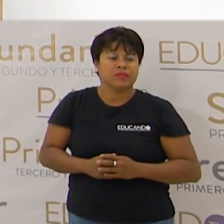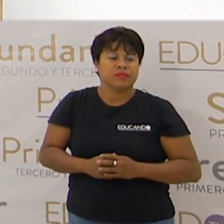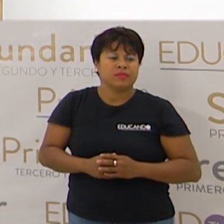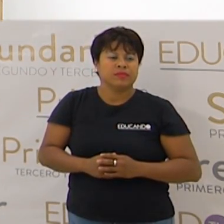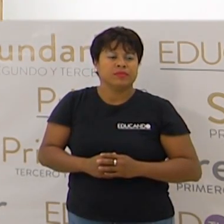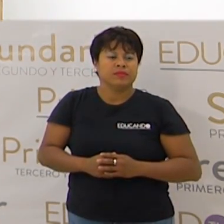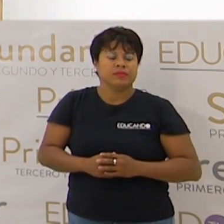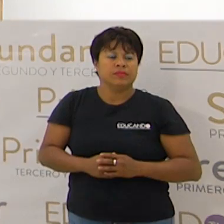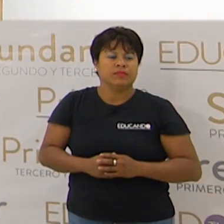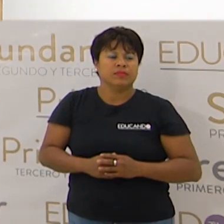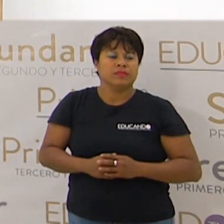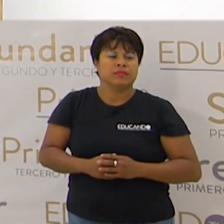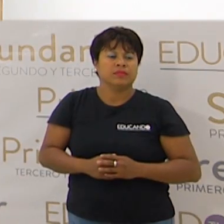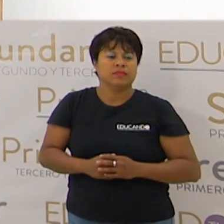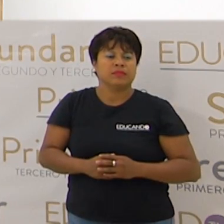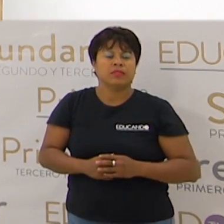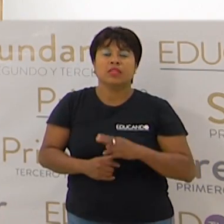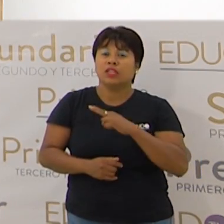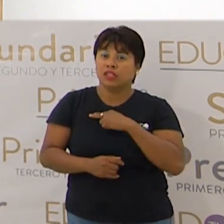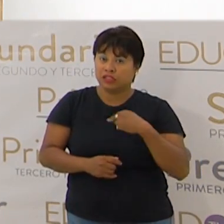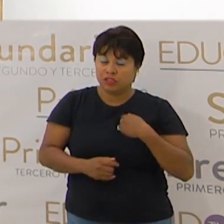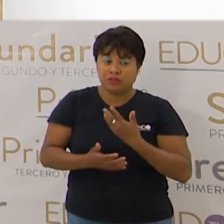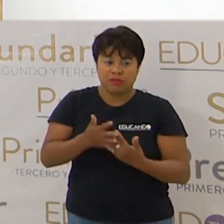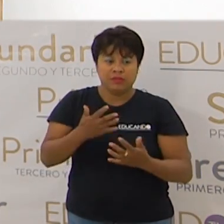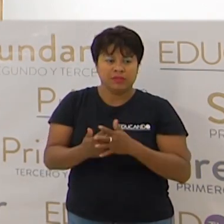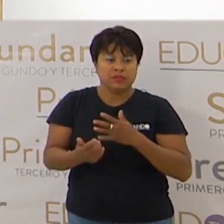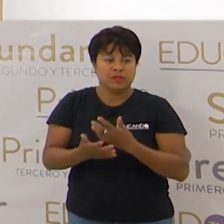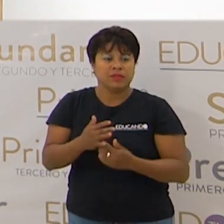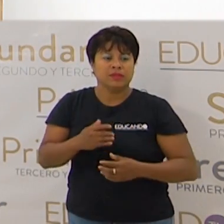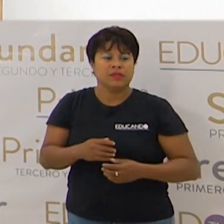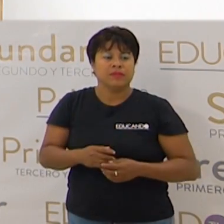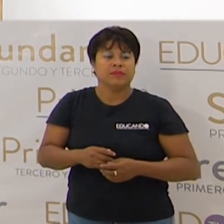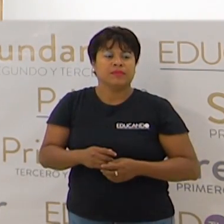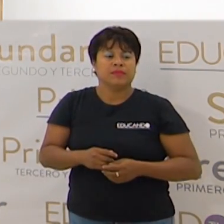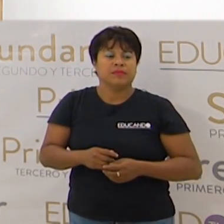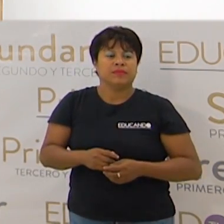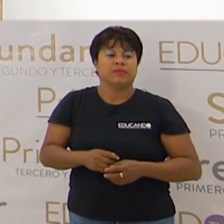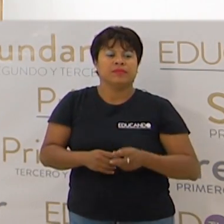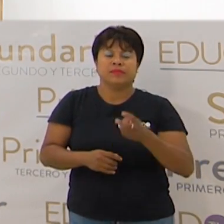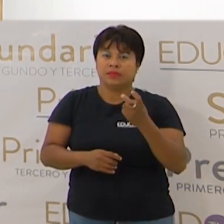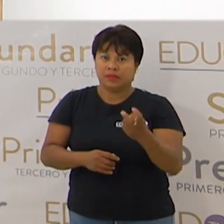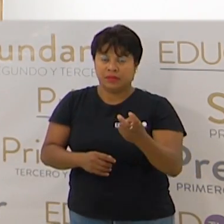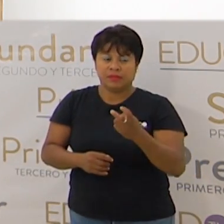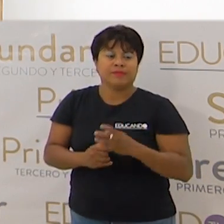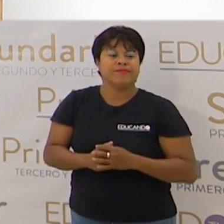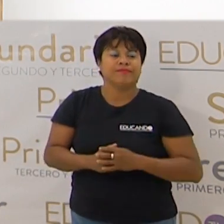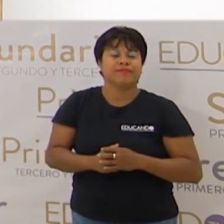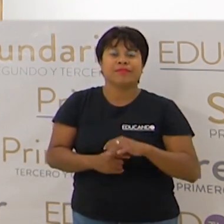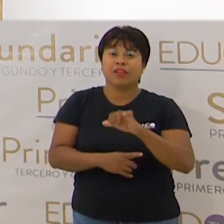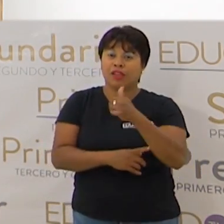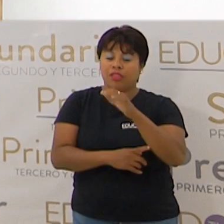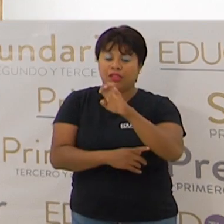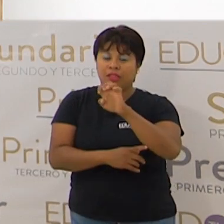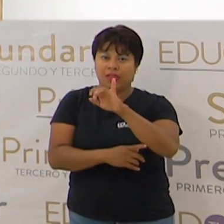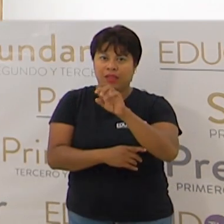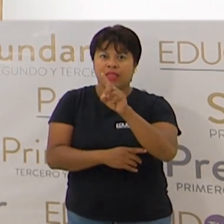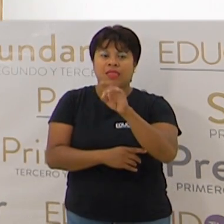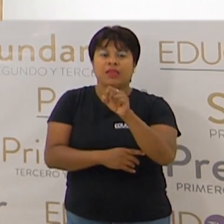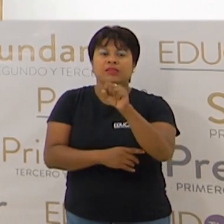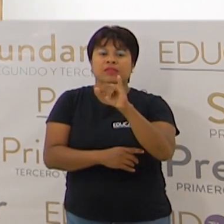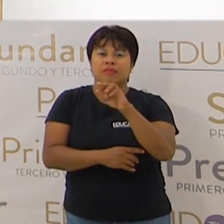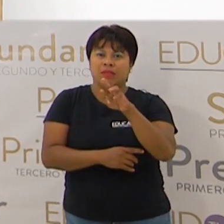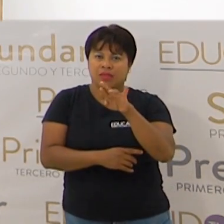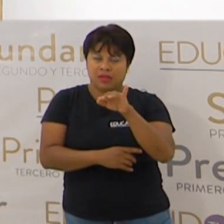su liga y la vamos a trazar. Sería de aquí a acá otro eje